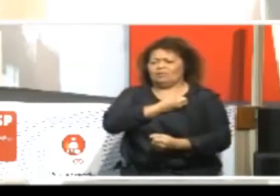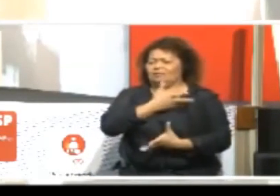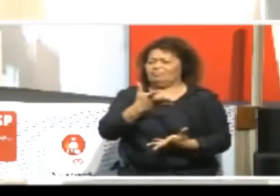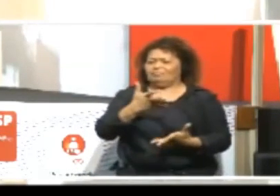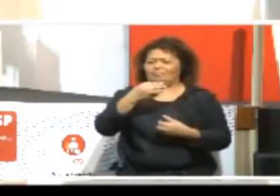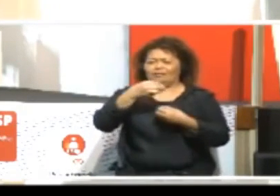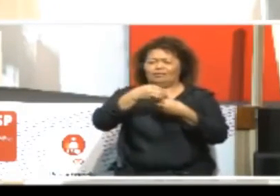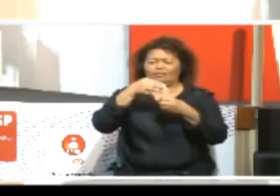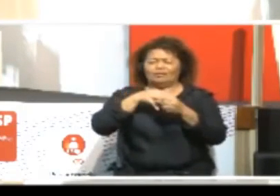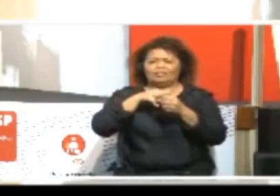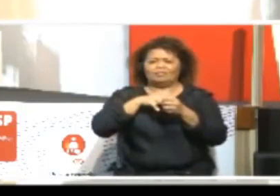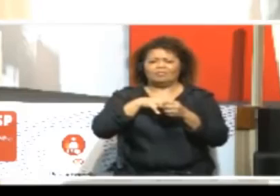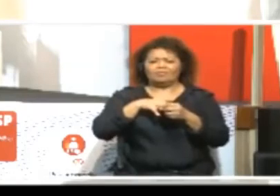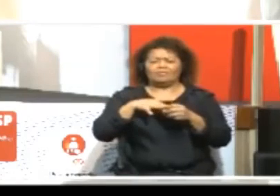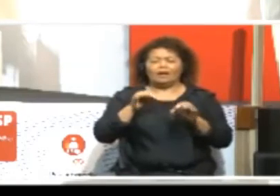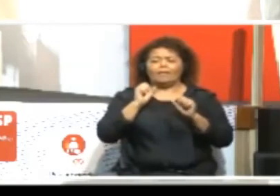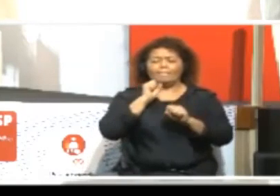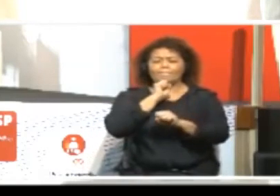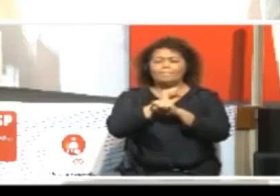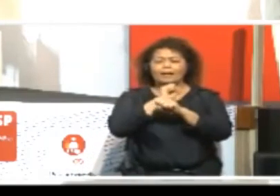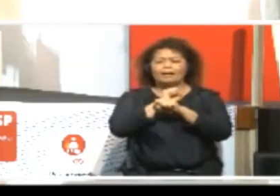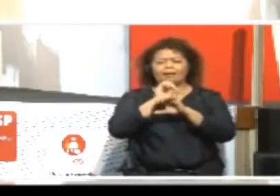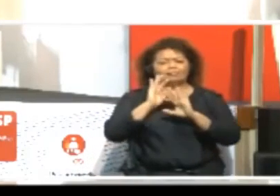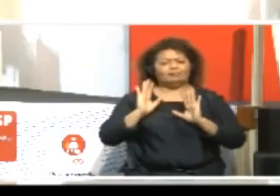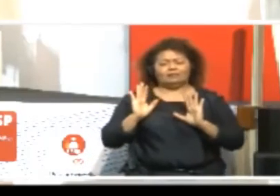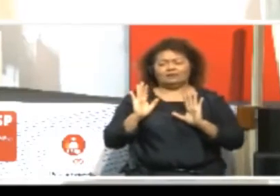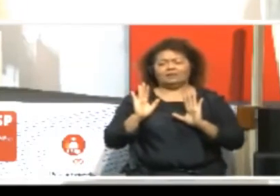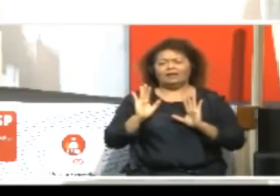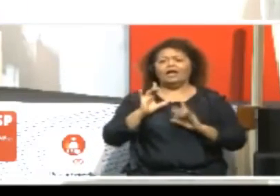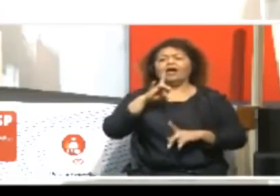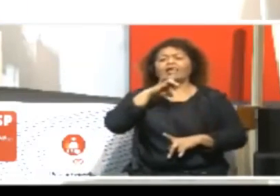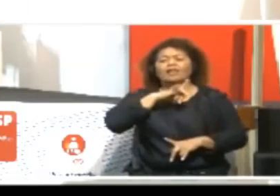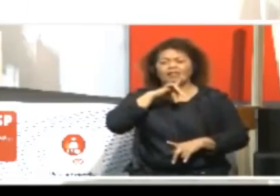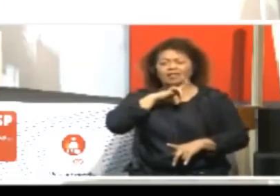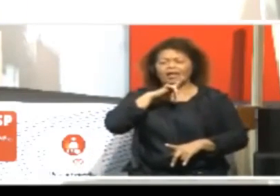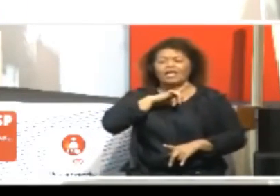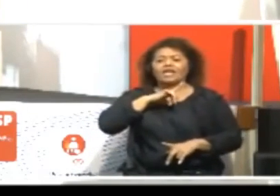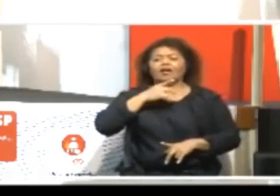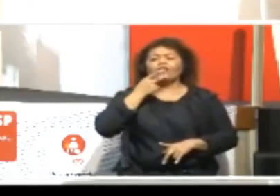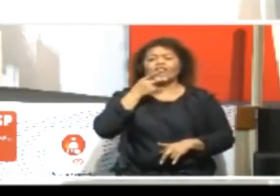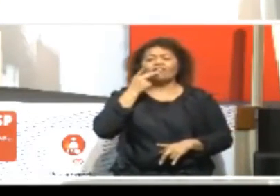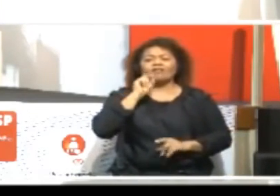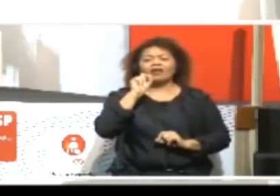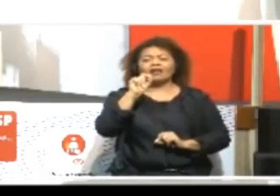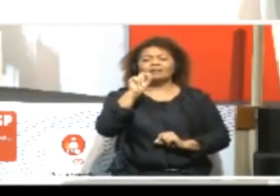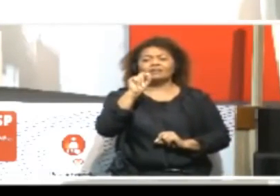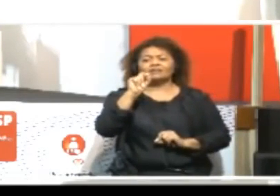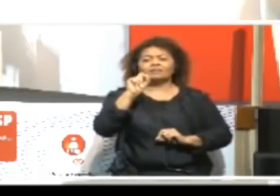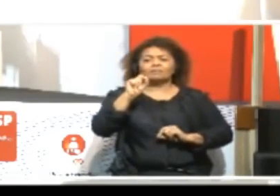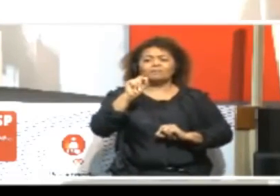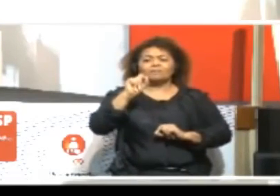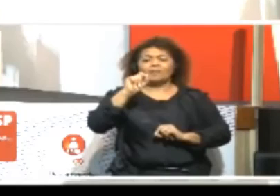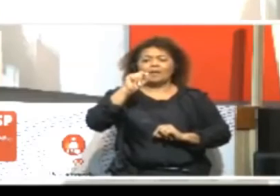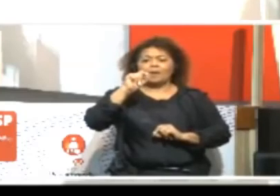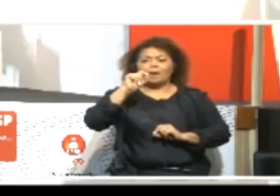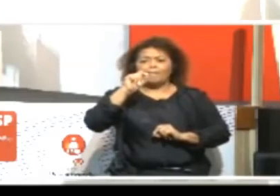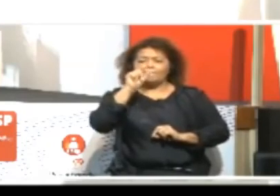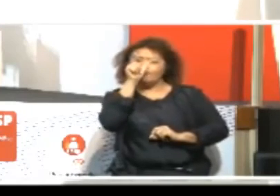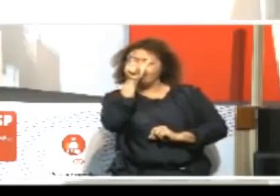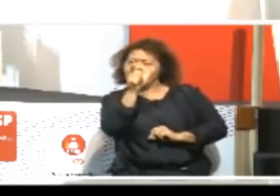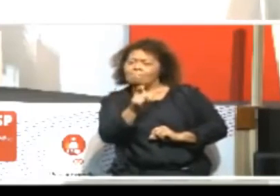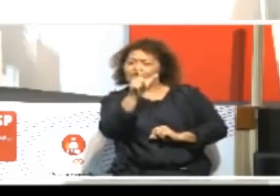hay otro tema que se llama el manejo de desempeño. Una vez el indicador se